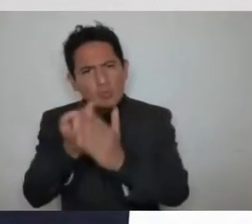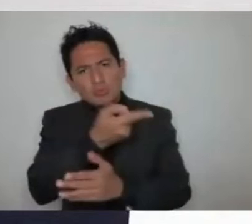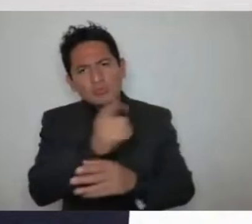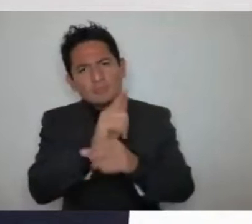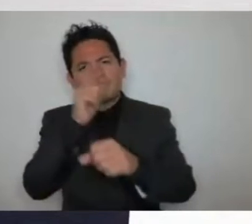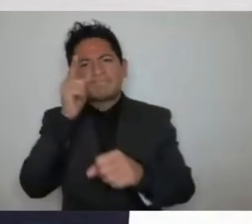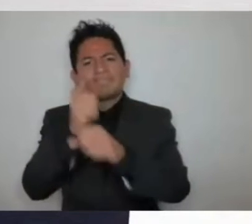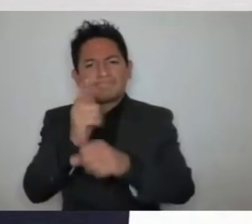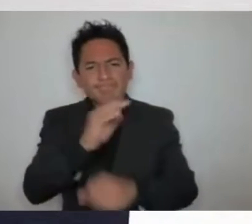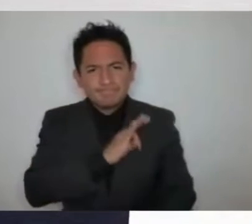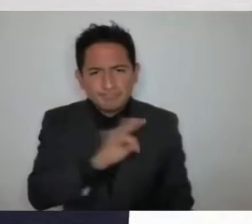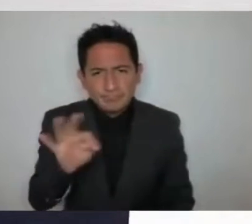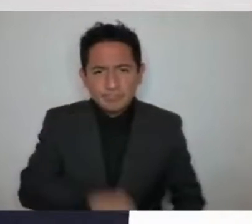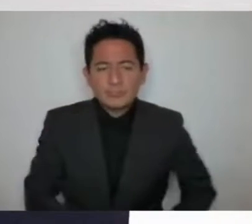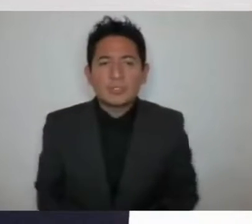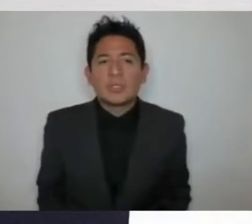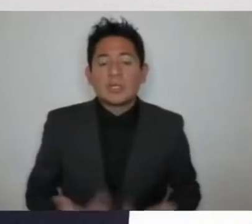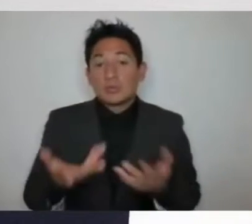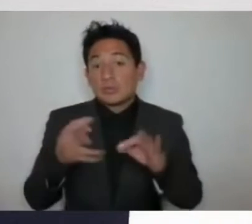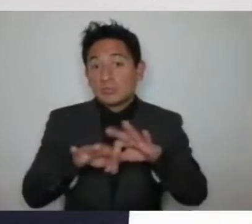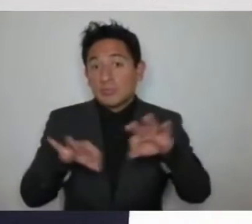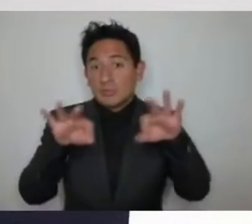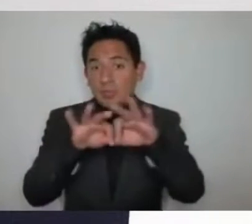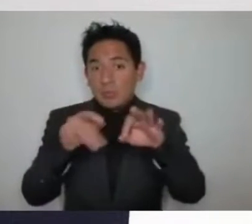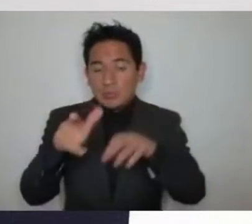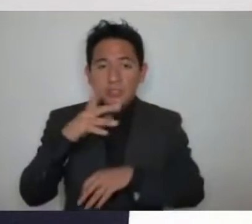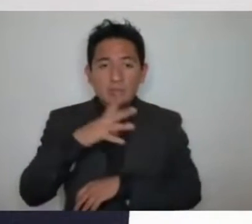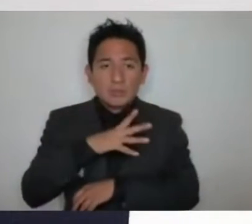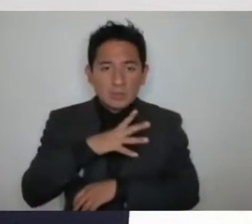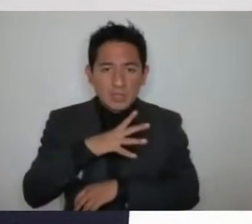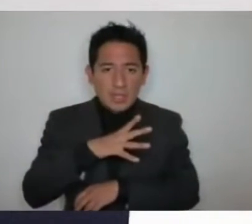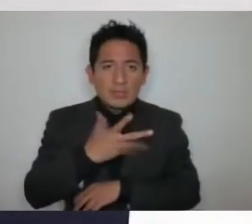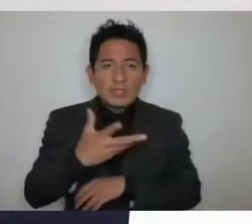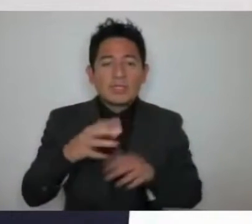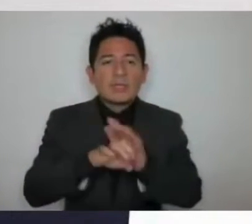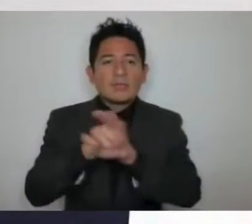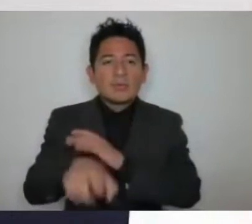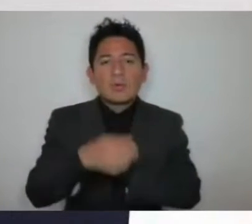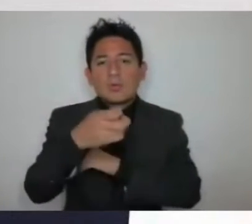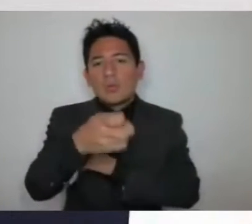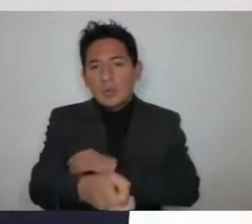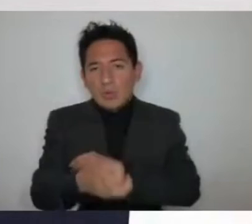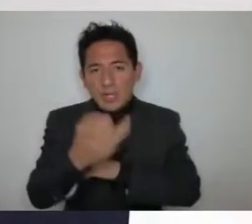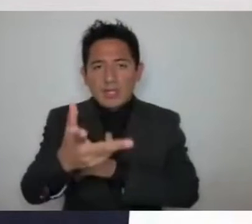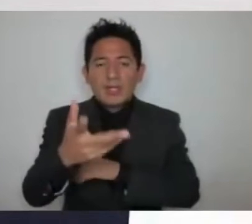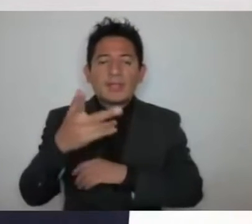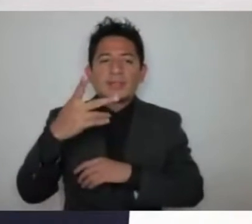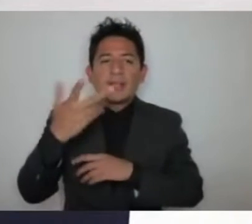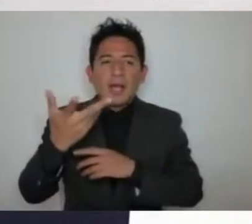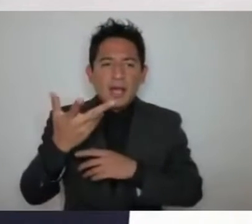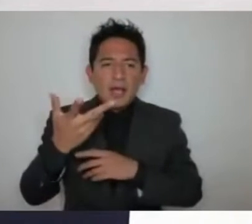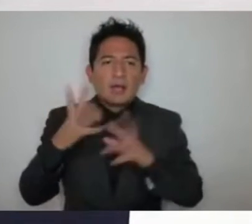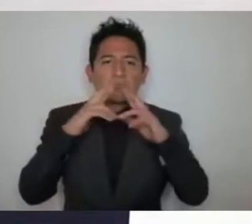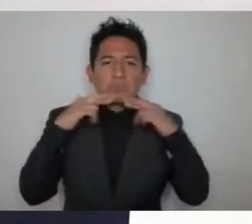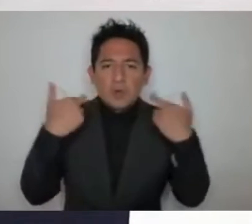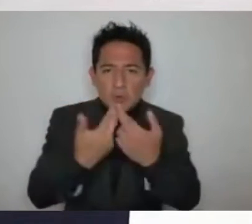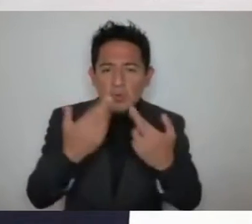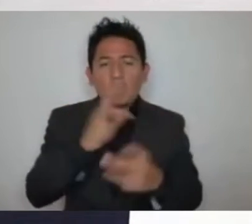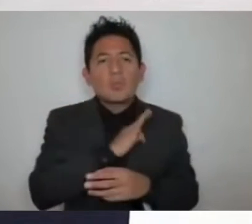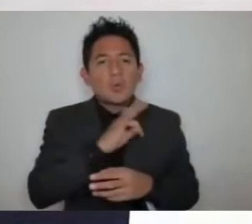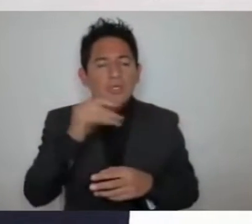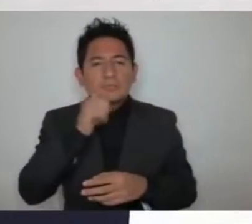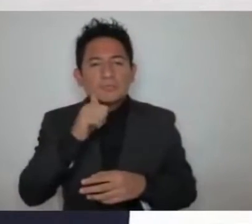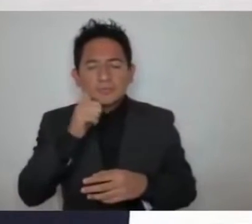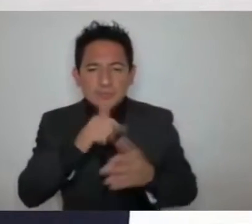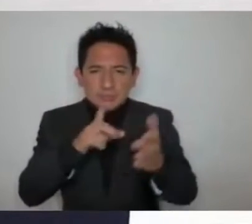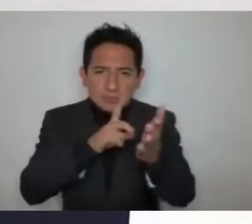considerar la la posibilidad de de de que en esta audiencia se hagan valer las violaciones a derechos humanos el el el protocolo ya lo señalaba Alonso